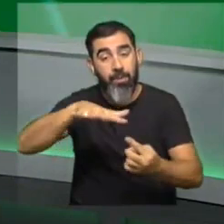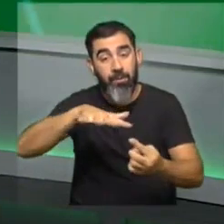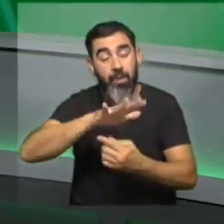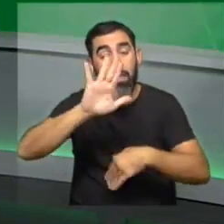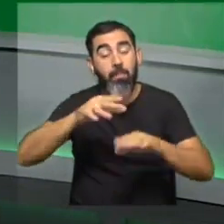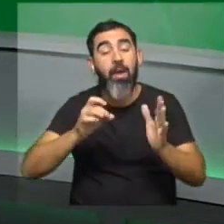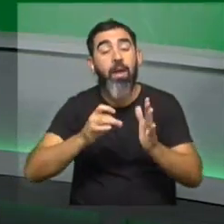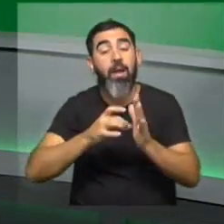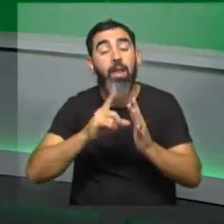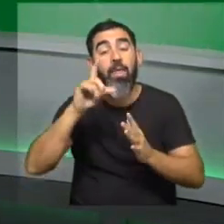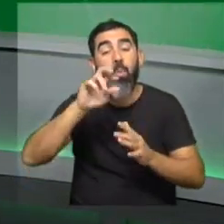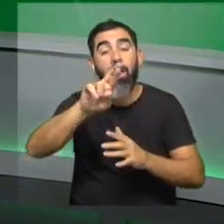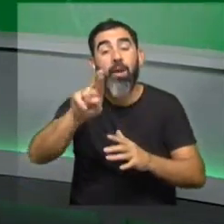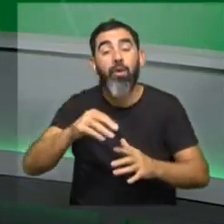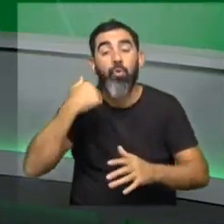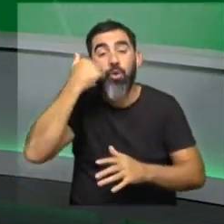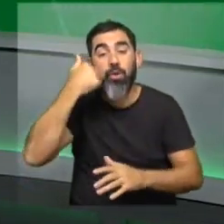en la calidad del agua del Río Negro.